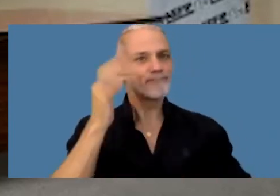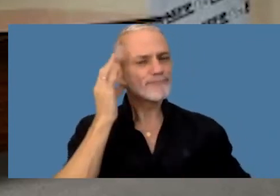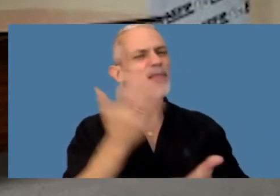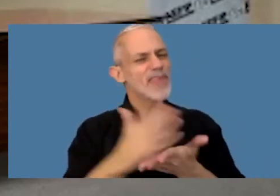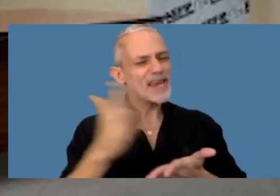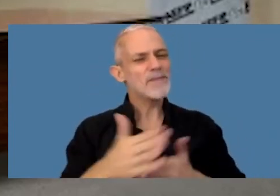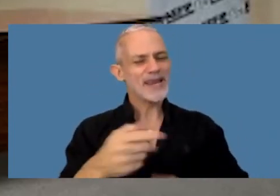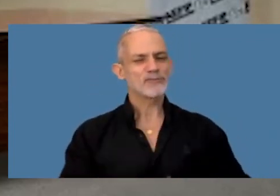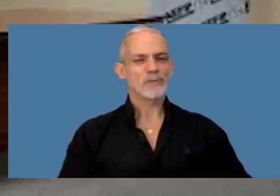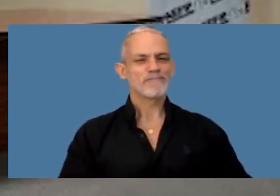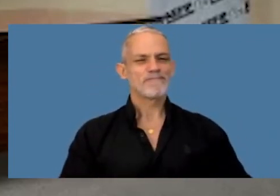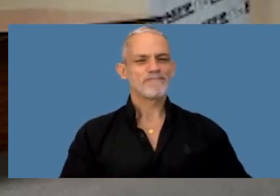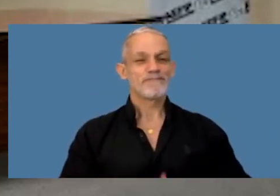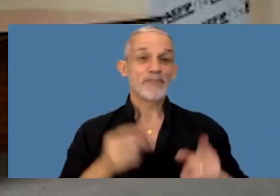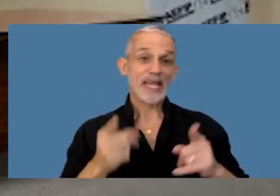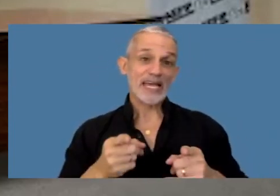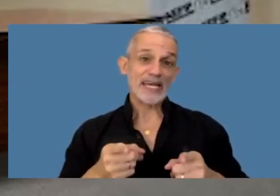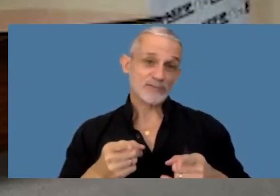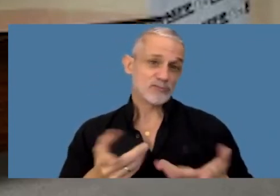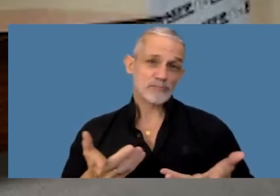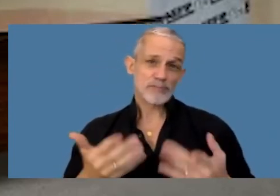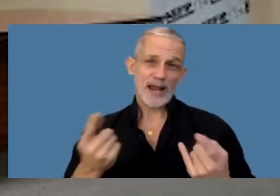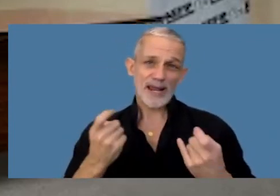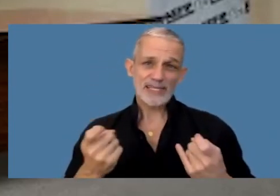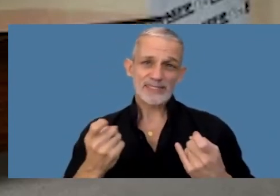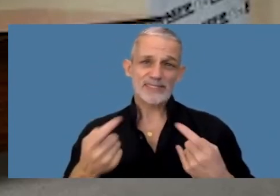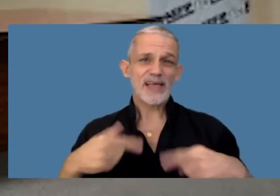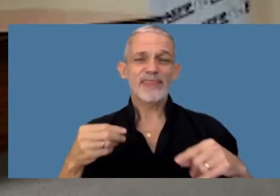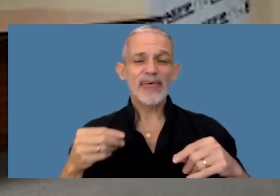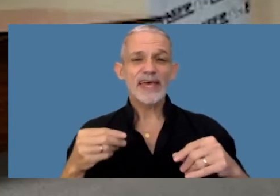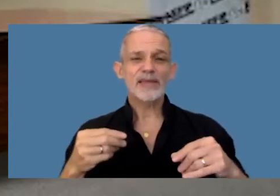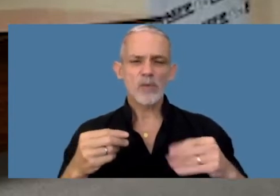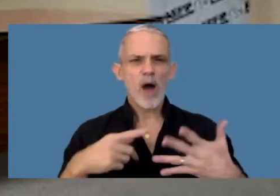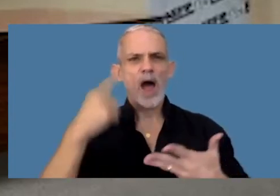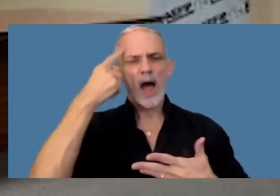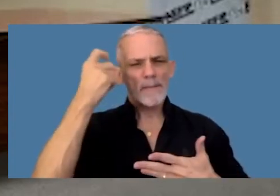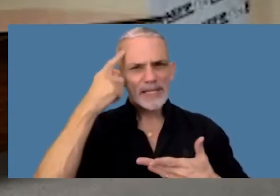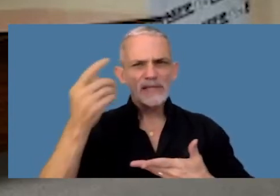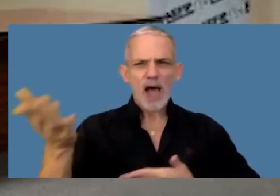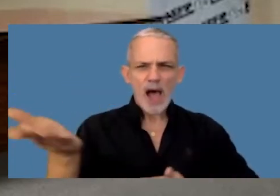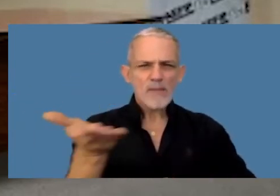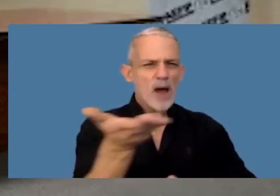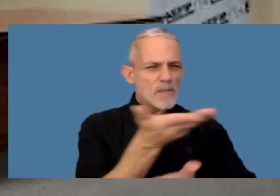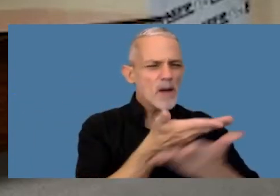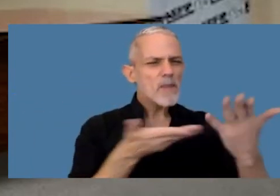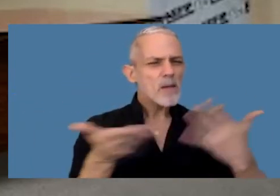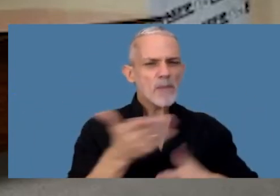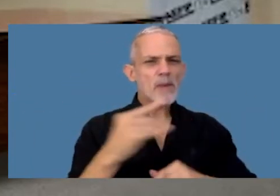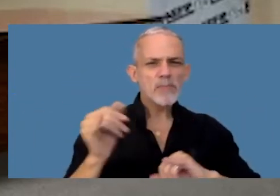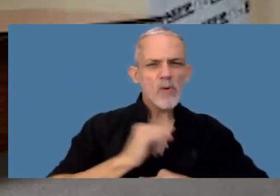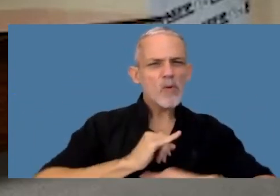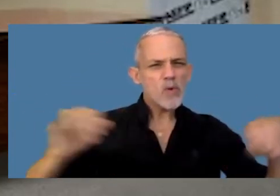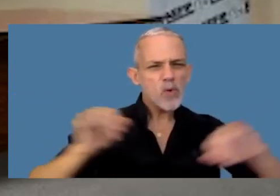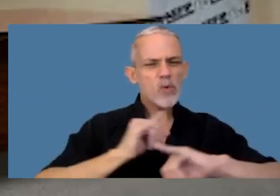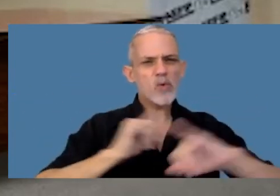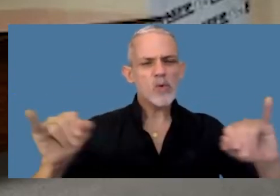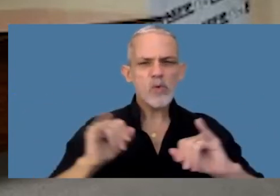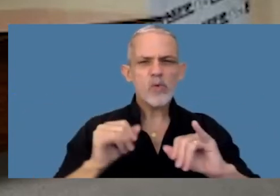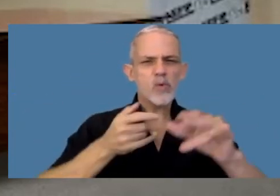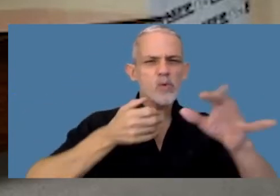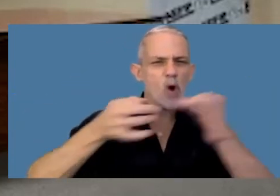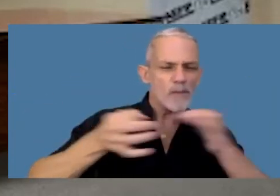Y esto obviamente que necesita de mucho aprendizaje y de mucha difusión, conversación,